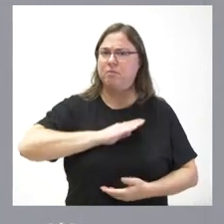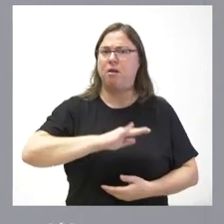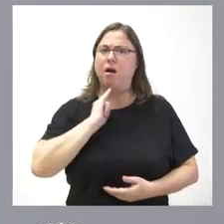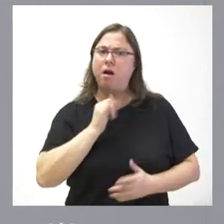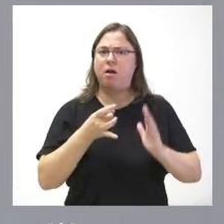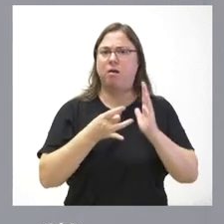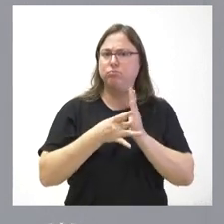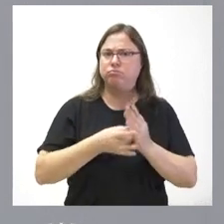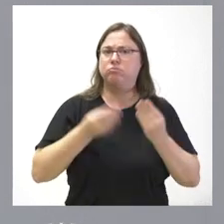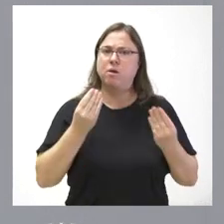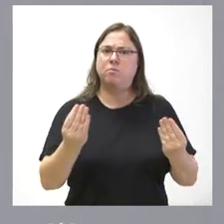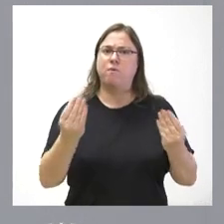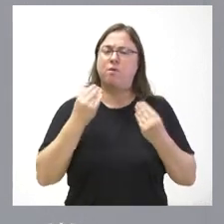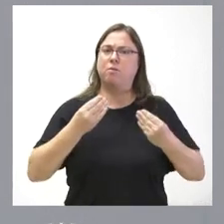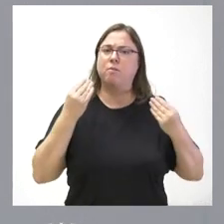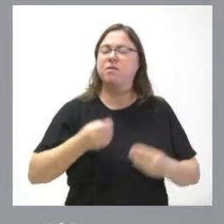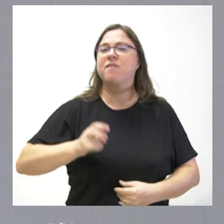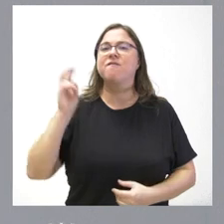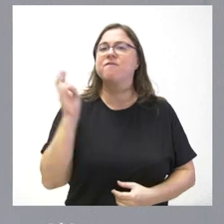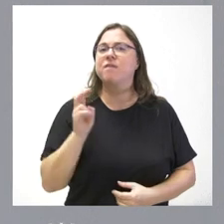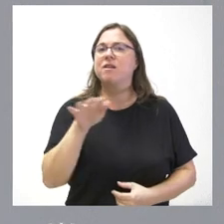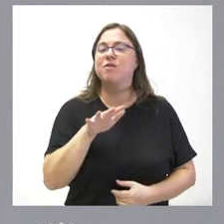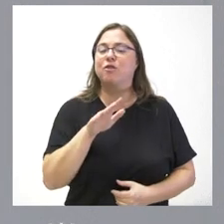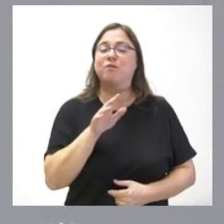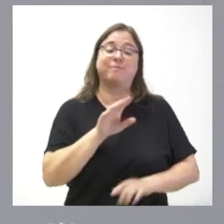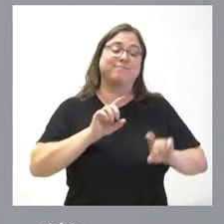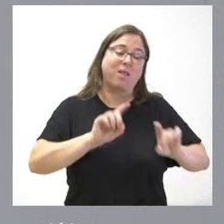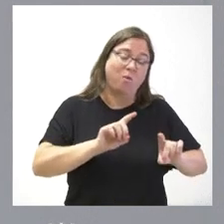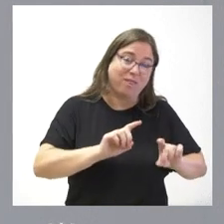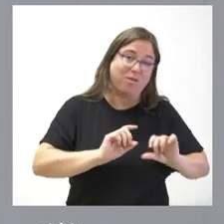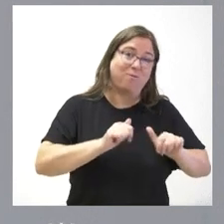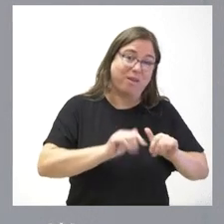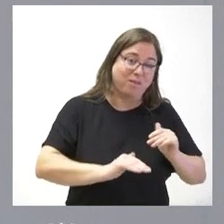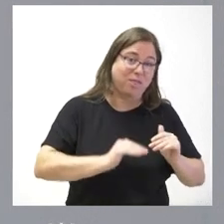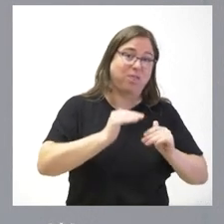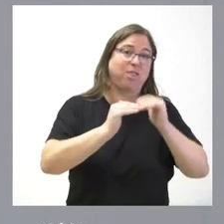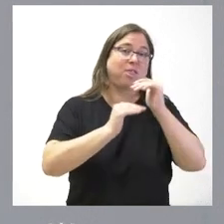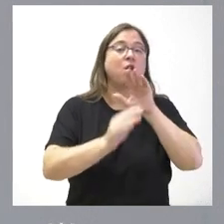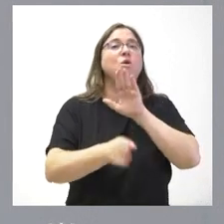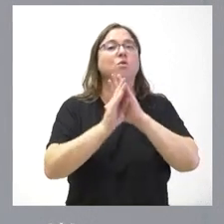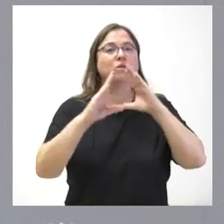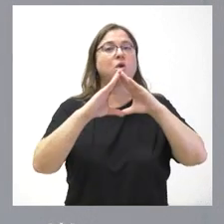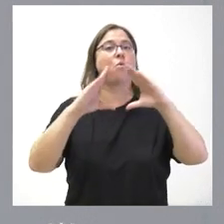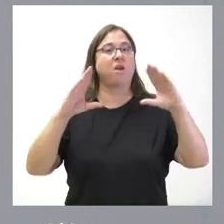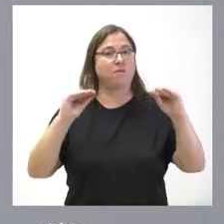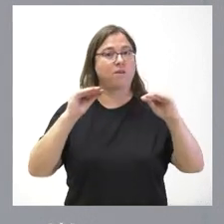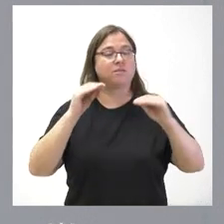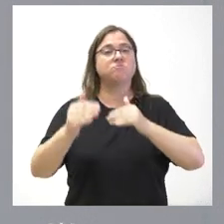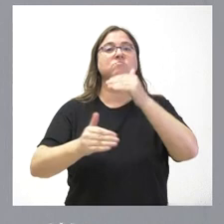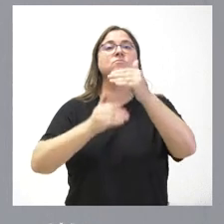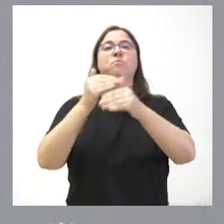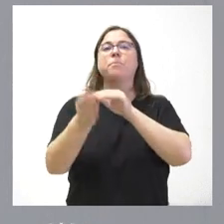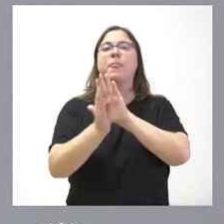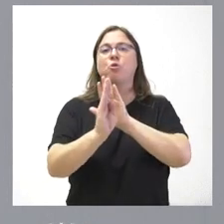alta preparación que nace desde el mundo educativo que continúa en la universidad y que surge y